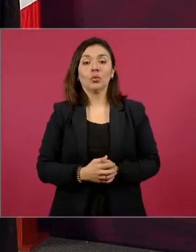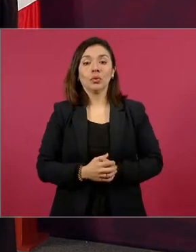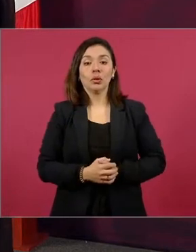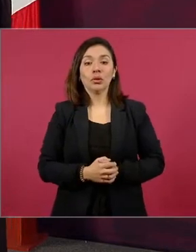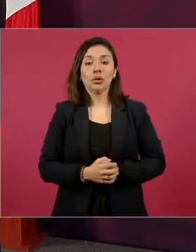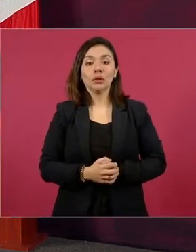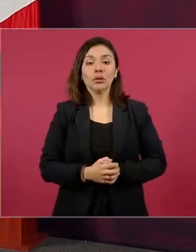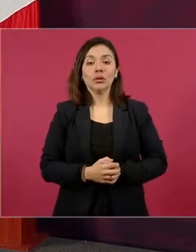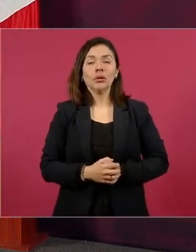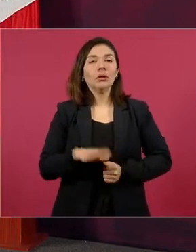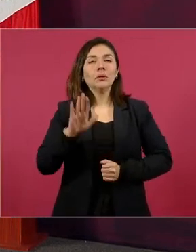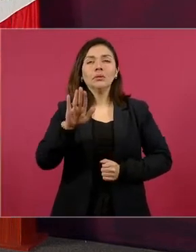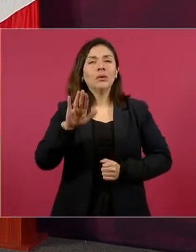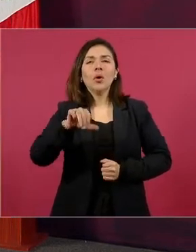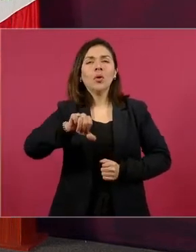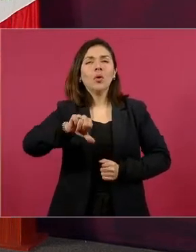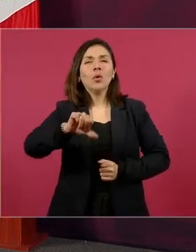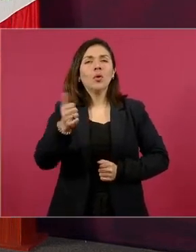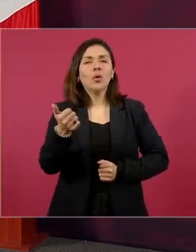Pero hay una.